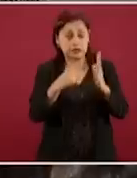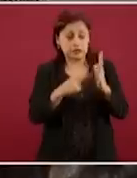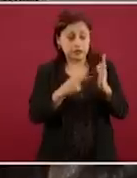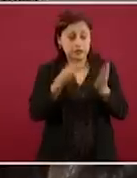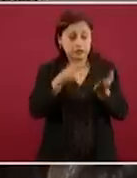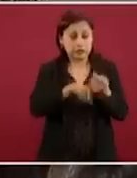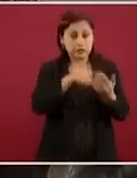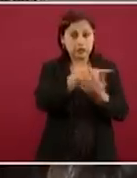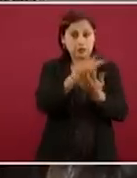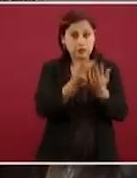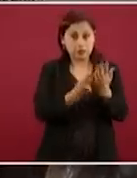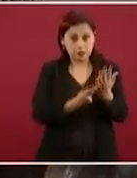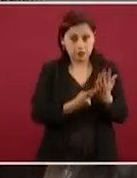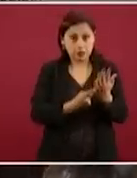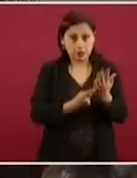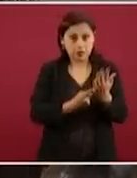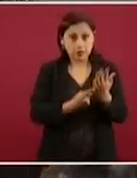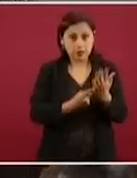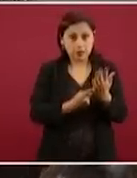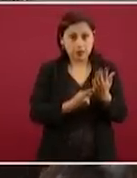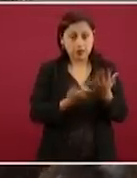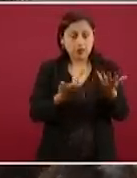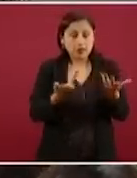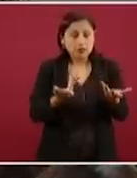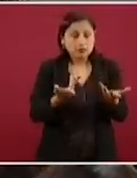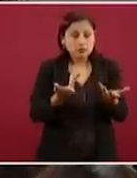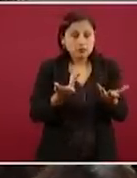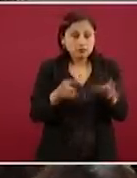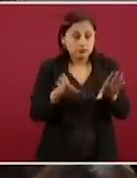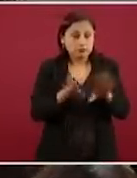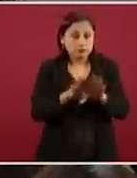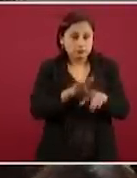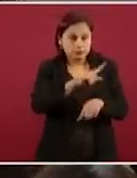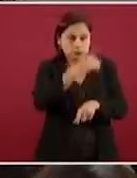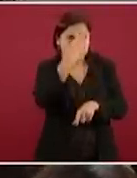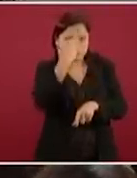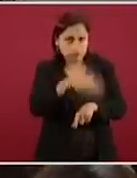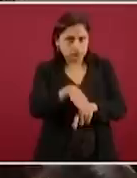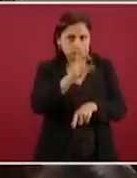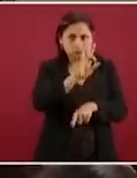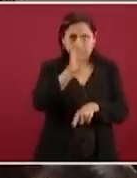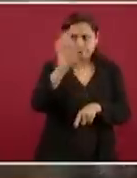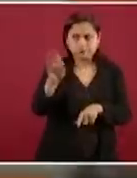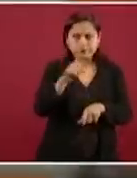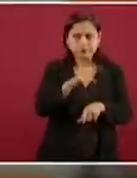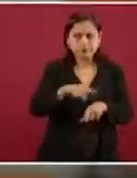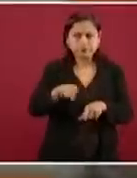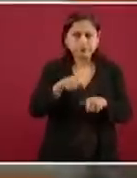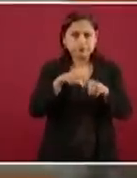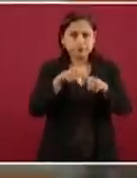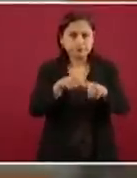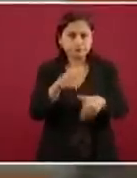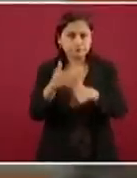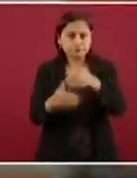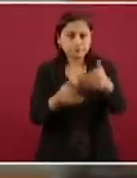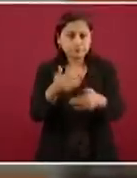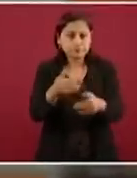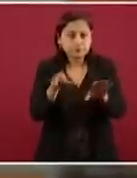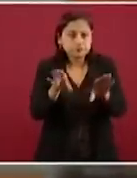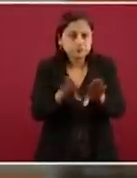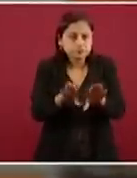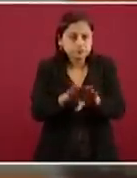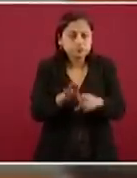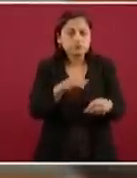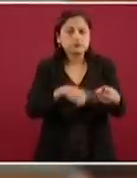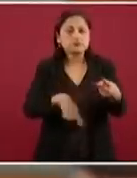tiene fechas tentativas que sí estén en funcionamiento el siguiente año o cómo estaría? Y en ese mismo tenor,